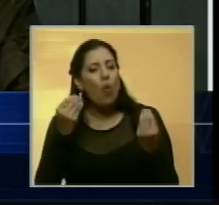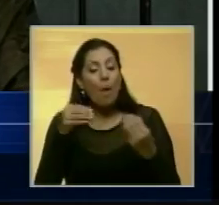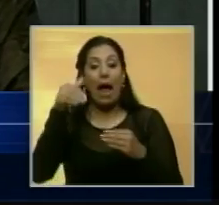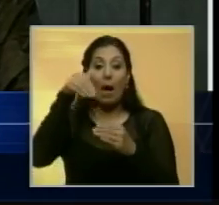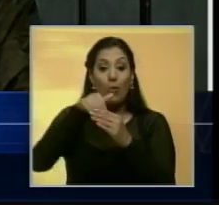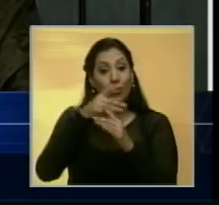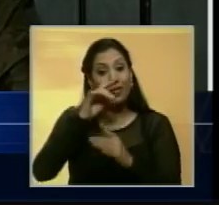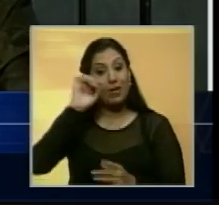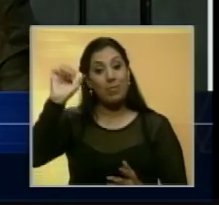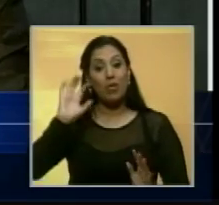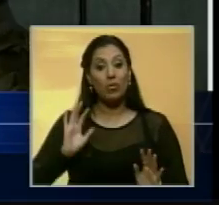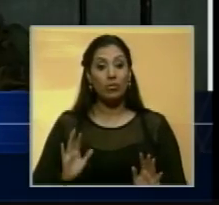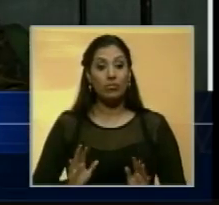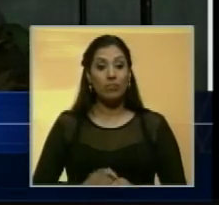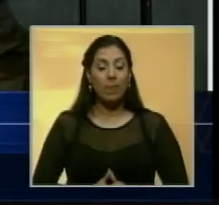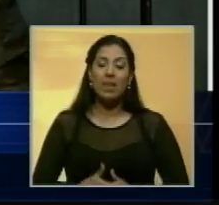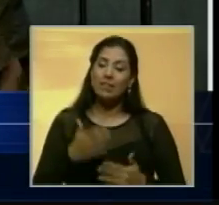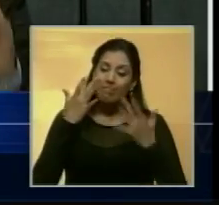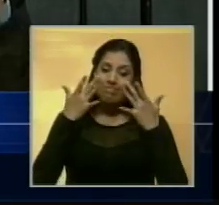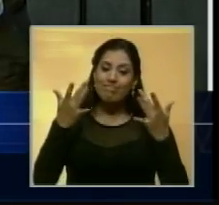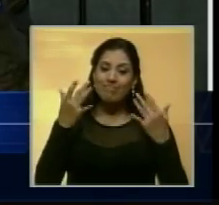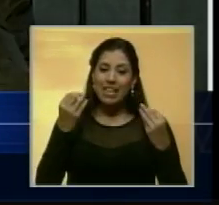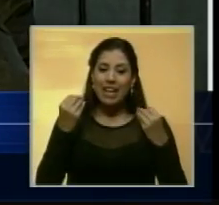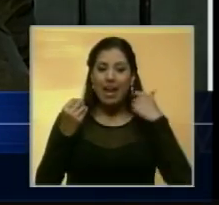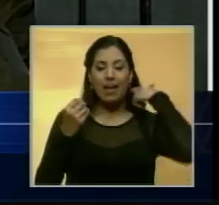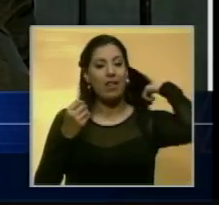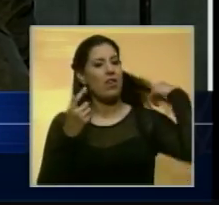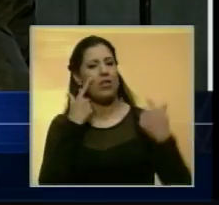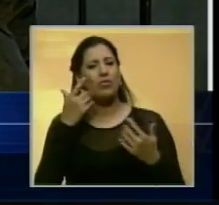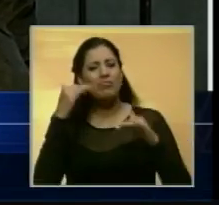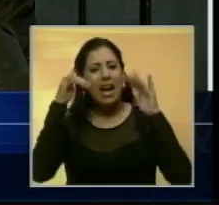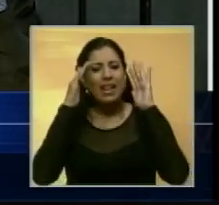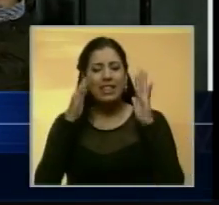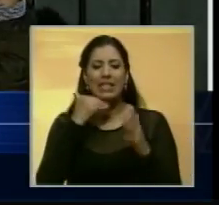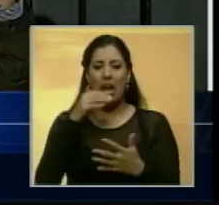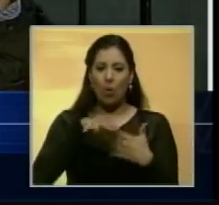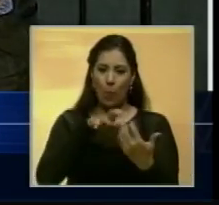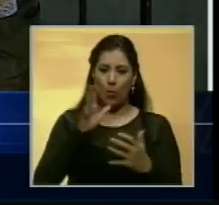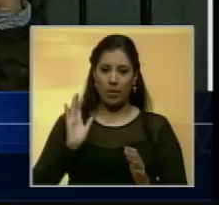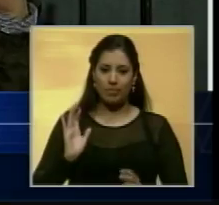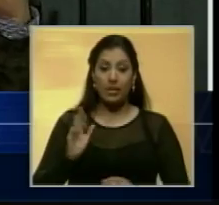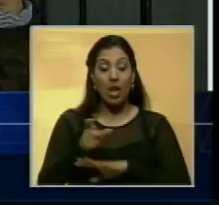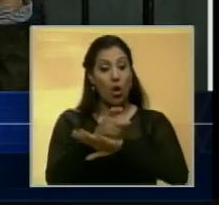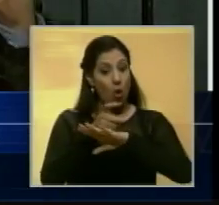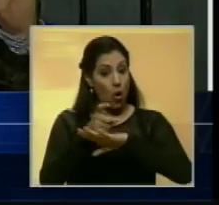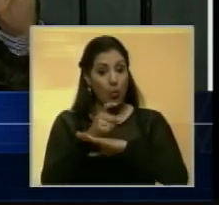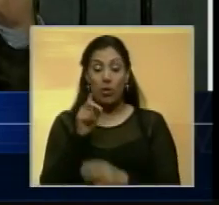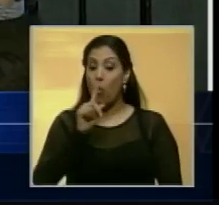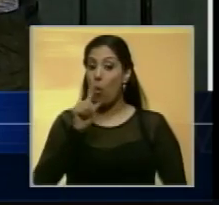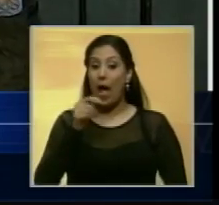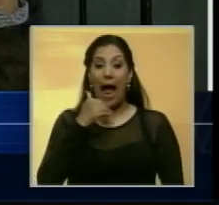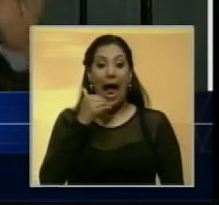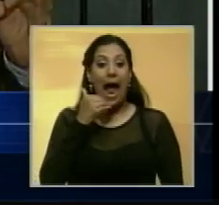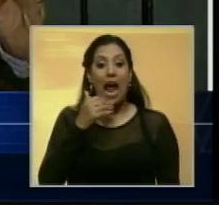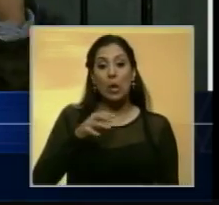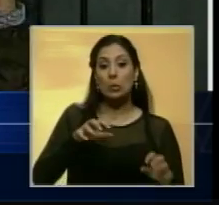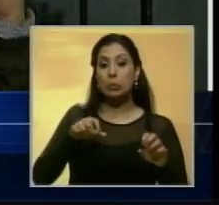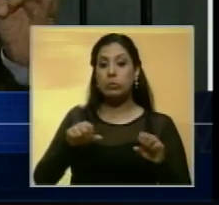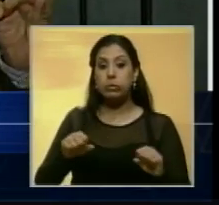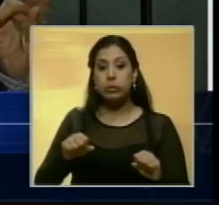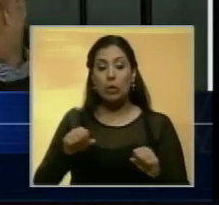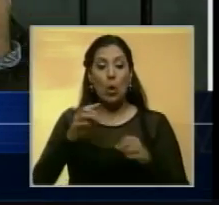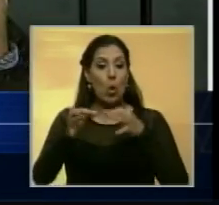Miren que es menester llamar la atención sobre el siguiente aspecto. el gobierno no hay intervención